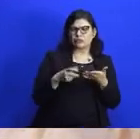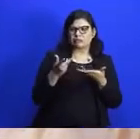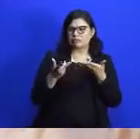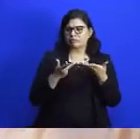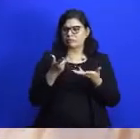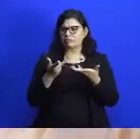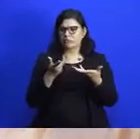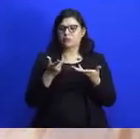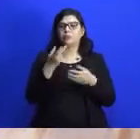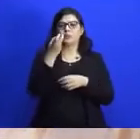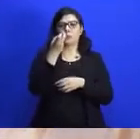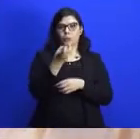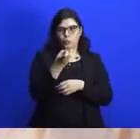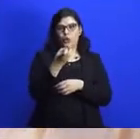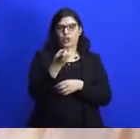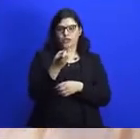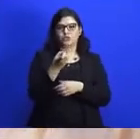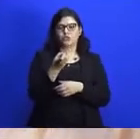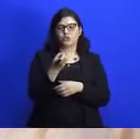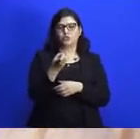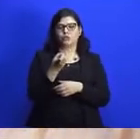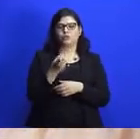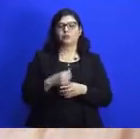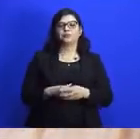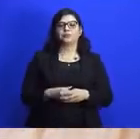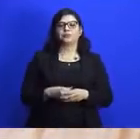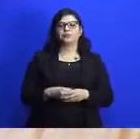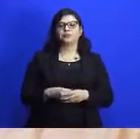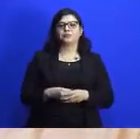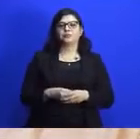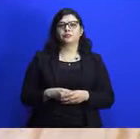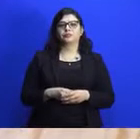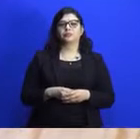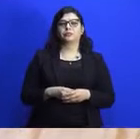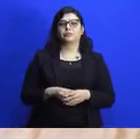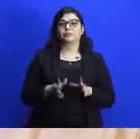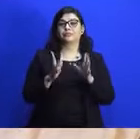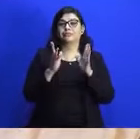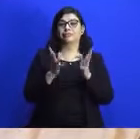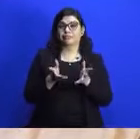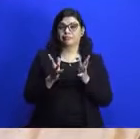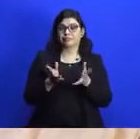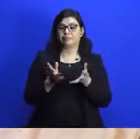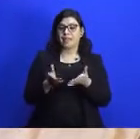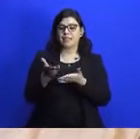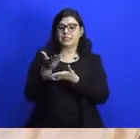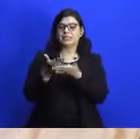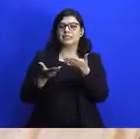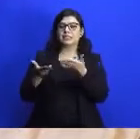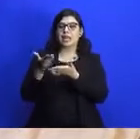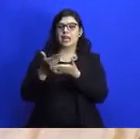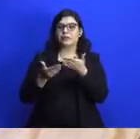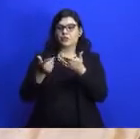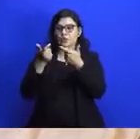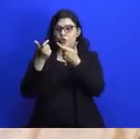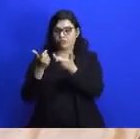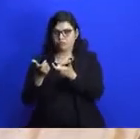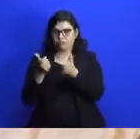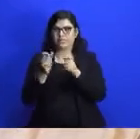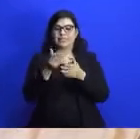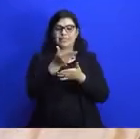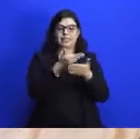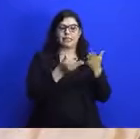eso que hoy día estamos logrando expandir nuestro acceso a servicios financieros y